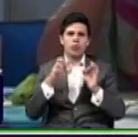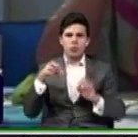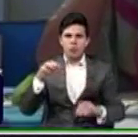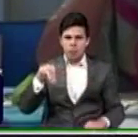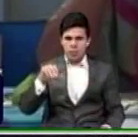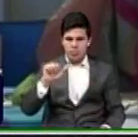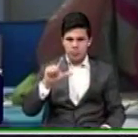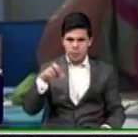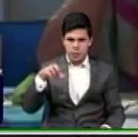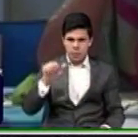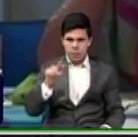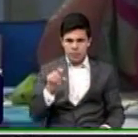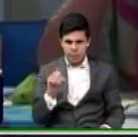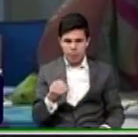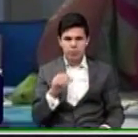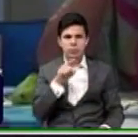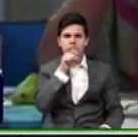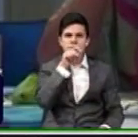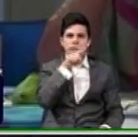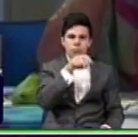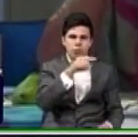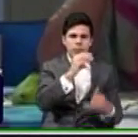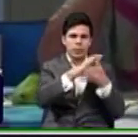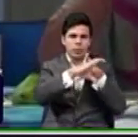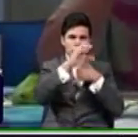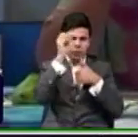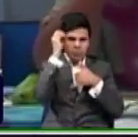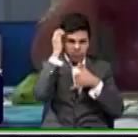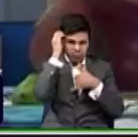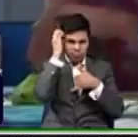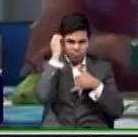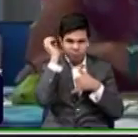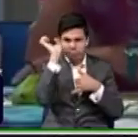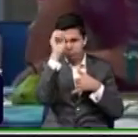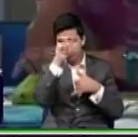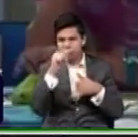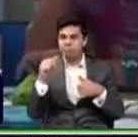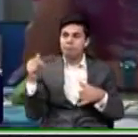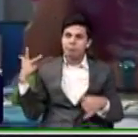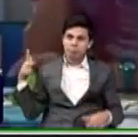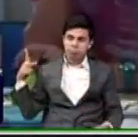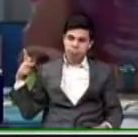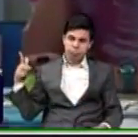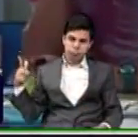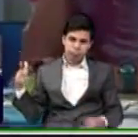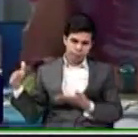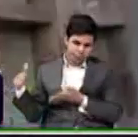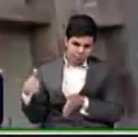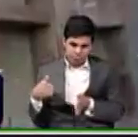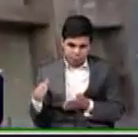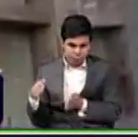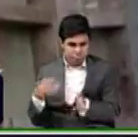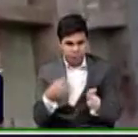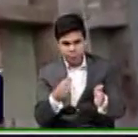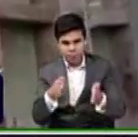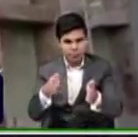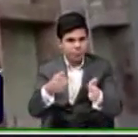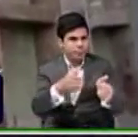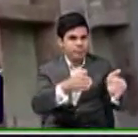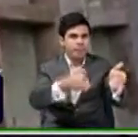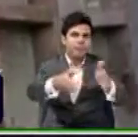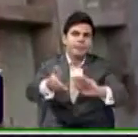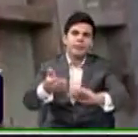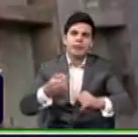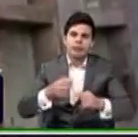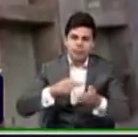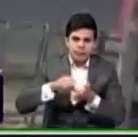Malpaso, a Bucaramanga y a la costa. Entonces, buena parte de ese tráfico, ¿sí?, se va a ver afectado por el pago